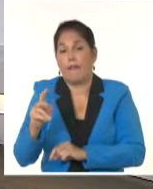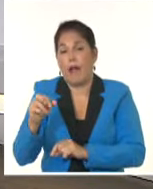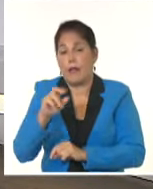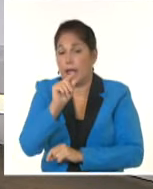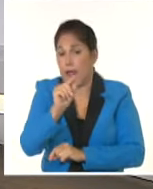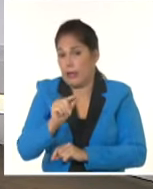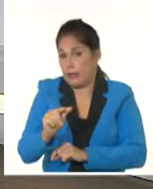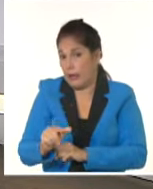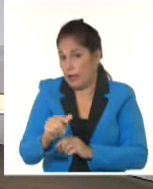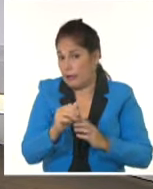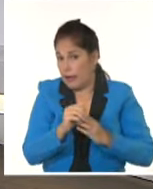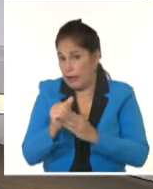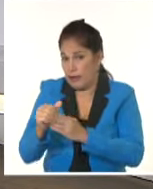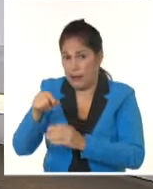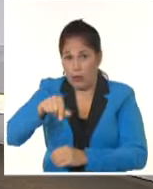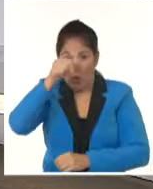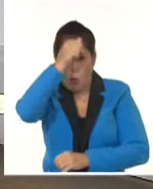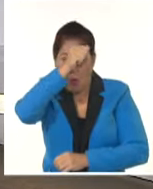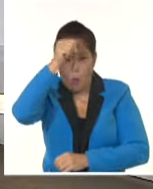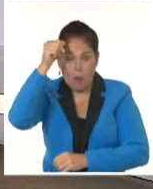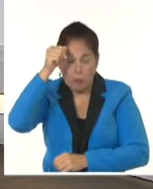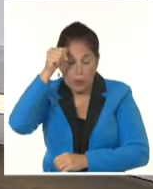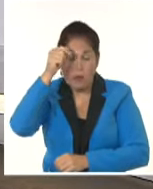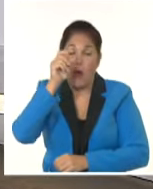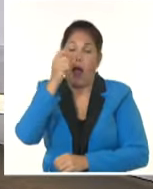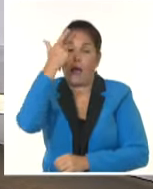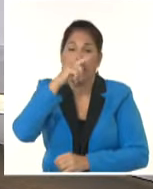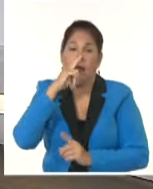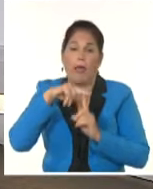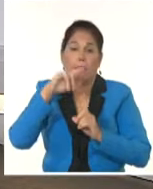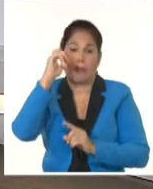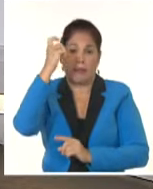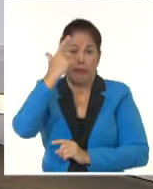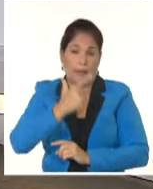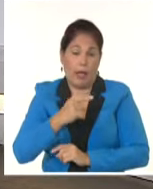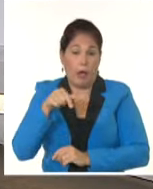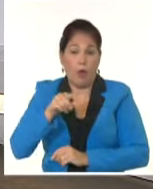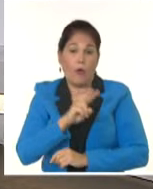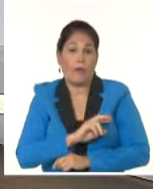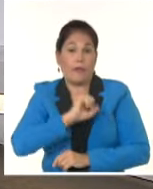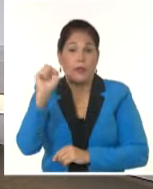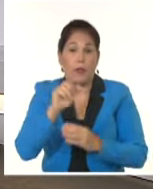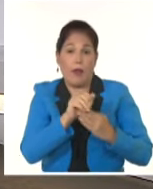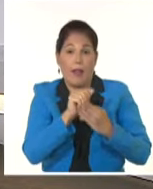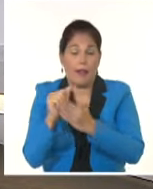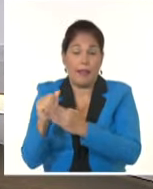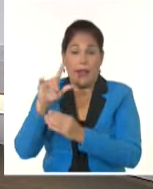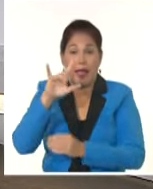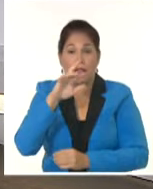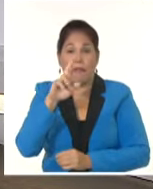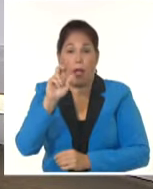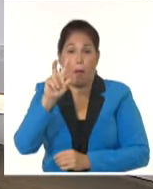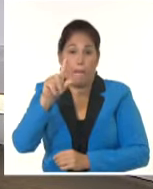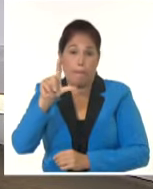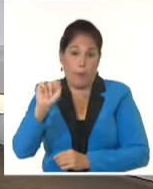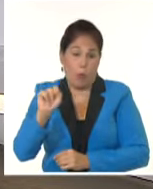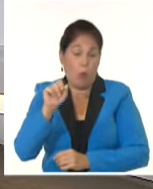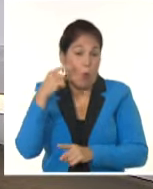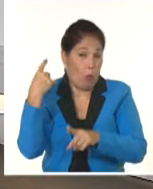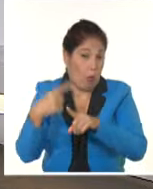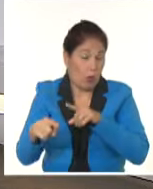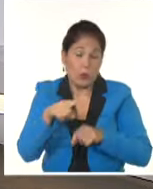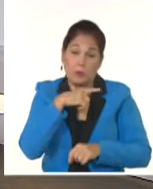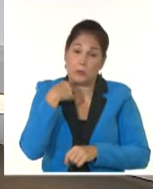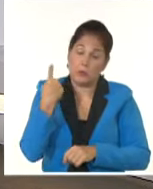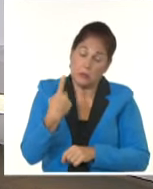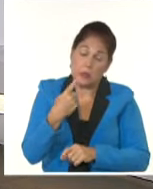Nápoles, líder este domingo ante el Atalanta. En la Premier, victoria hoy del líder Liverpool ante el Brighton y derrota del City ante el